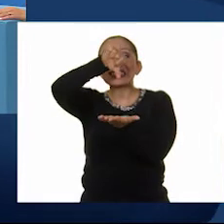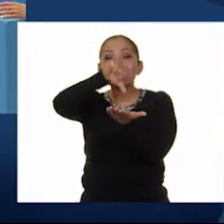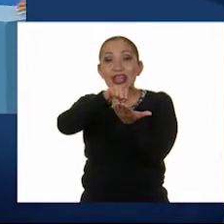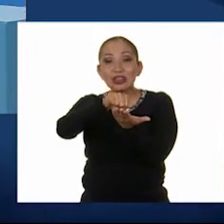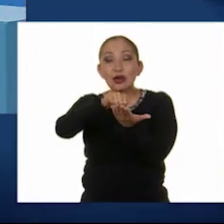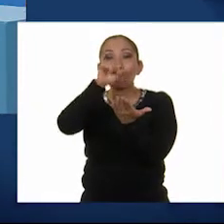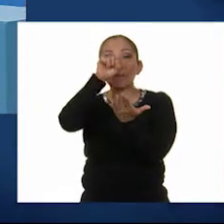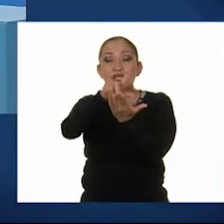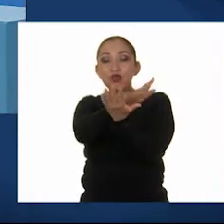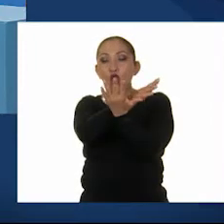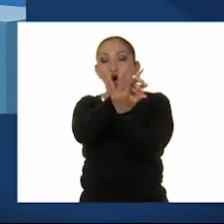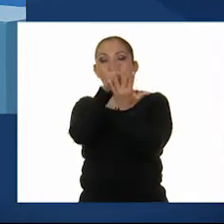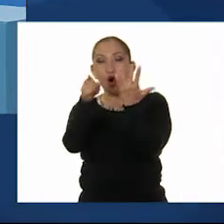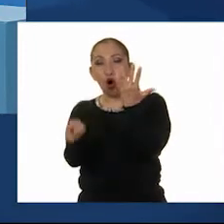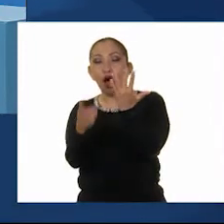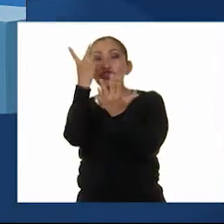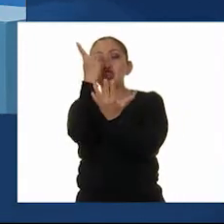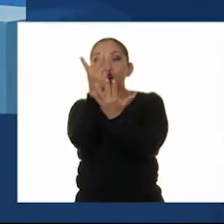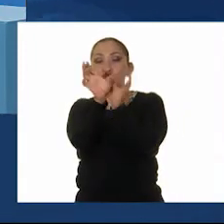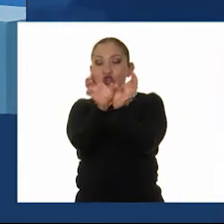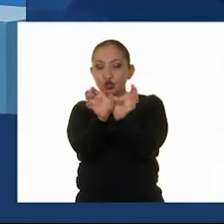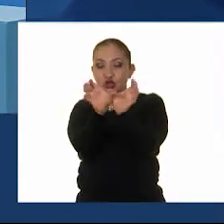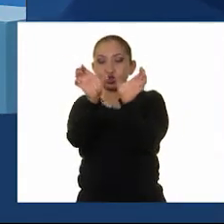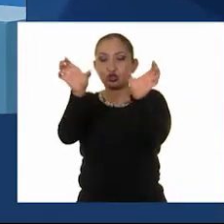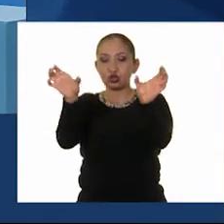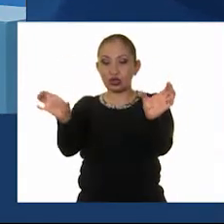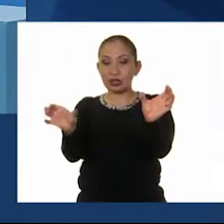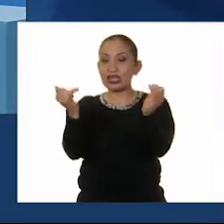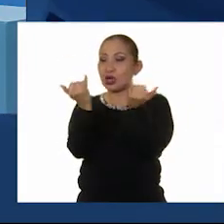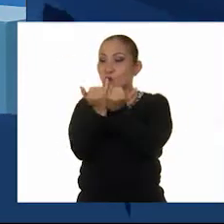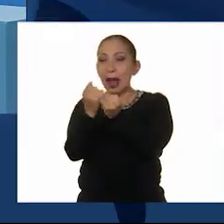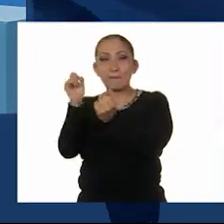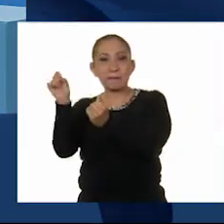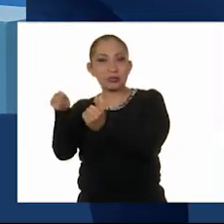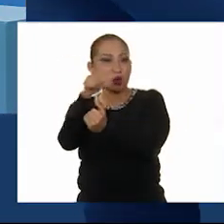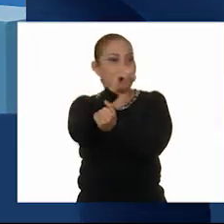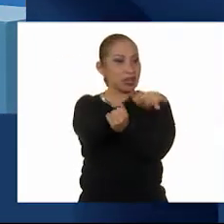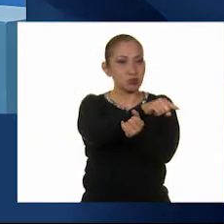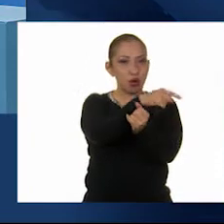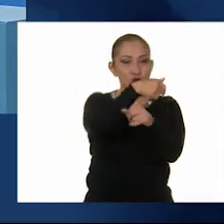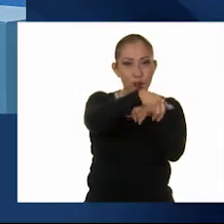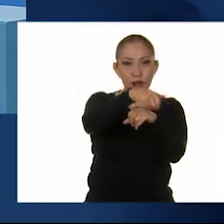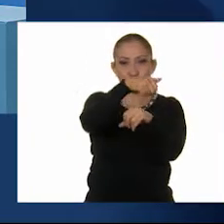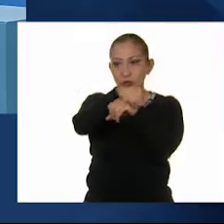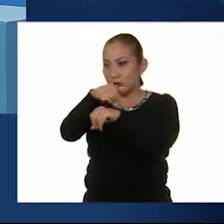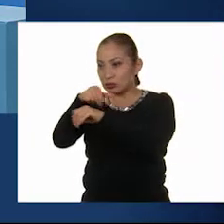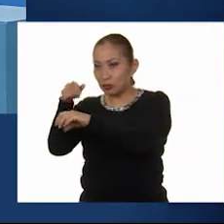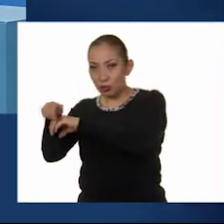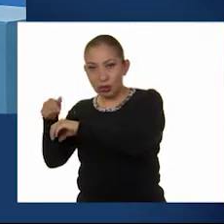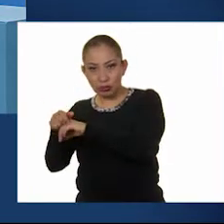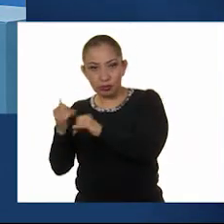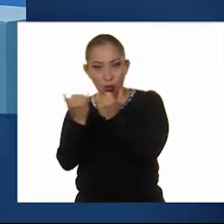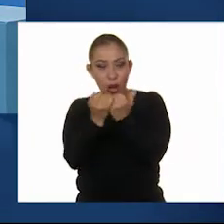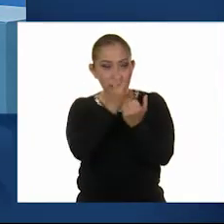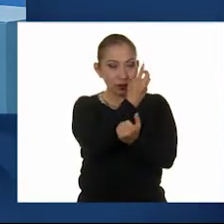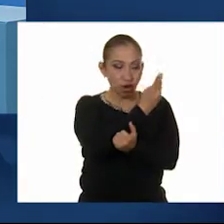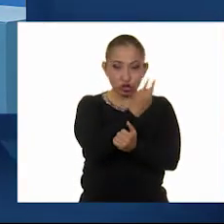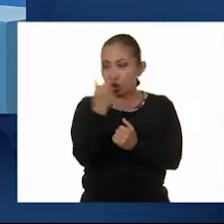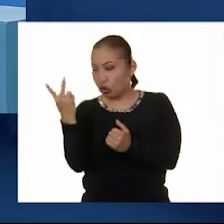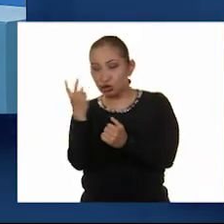el conjunto de datos en dos partes con igual número de datos, por lo cual requerimos que